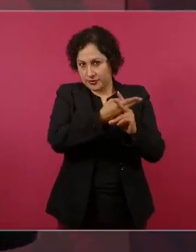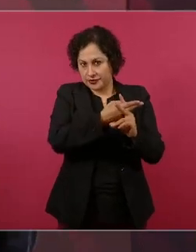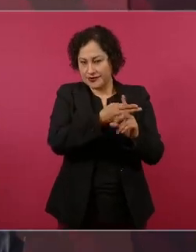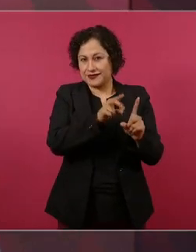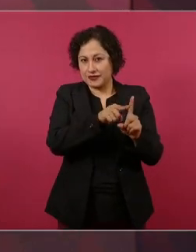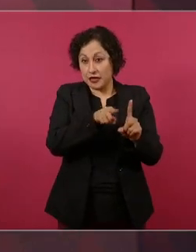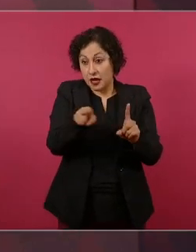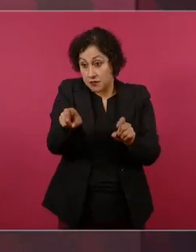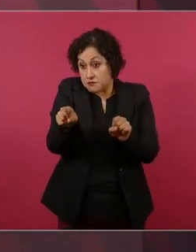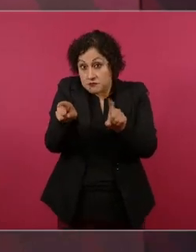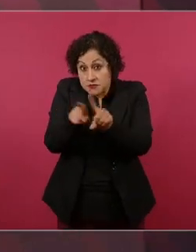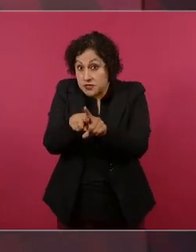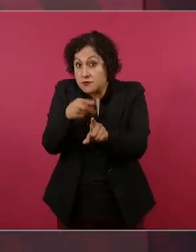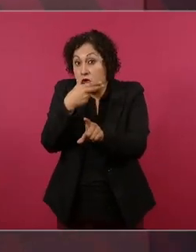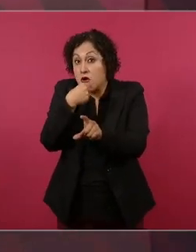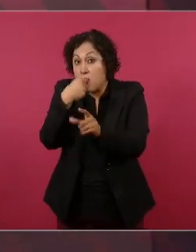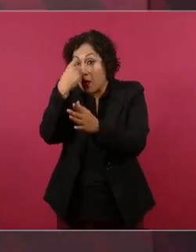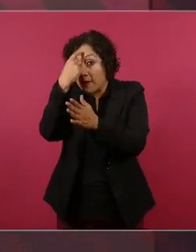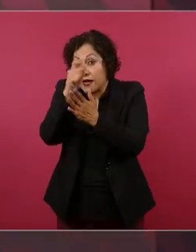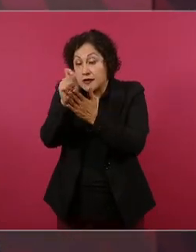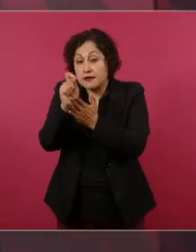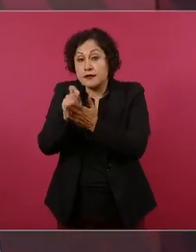Estado Mayor Presidencial,